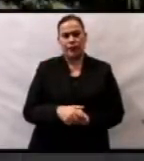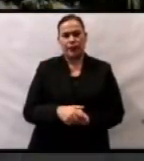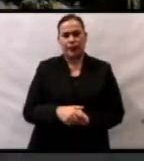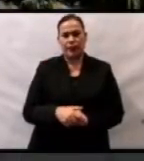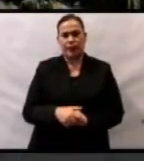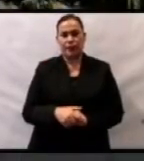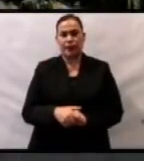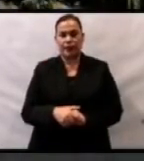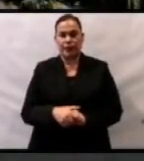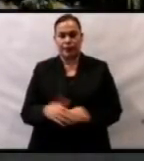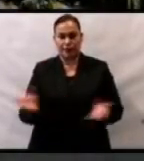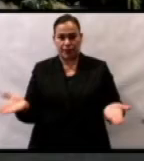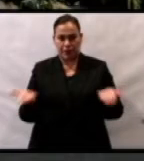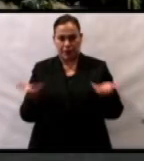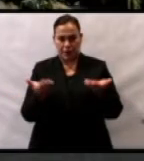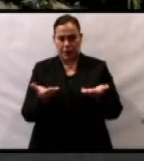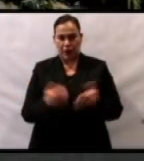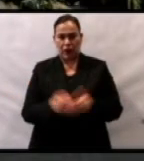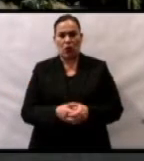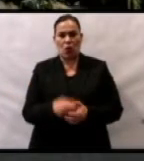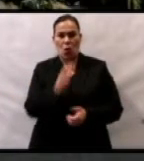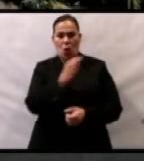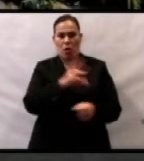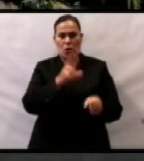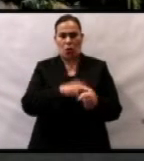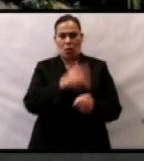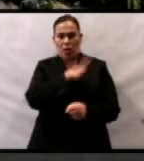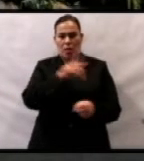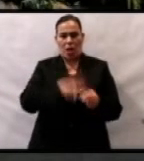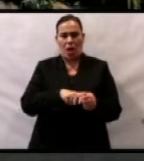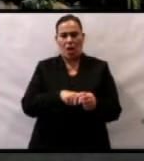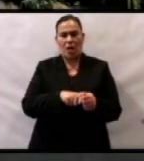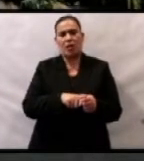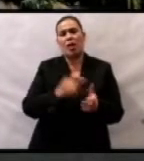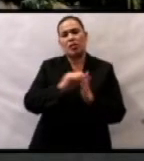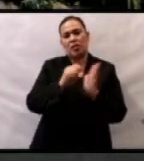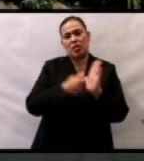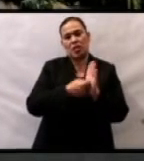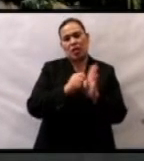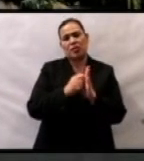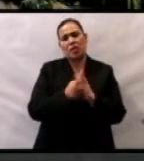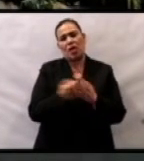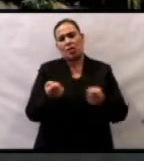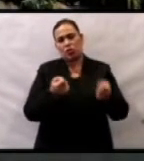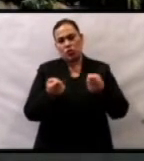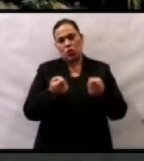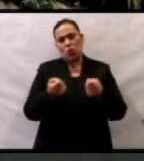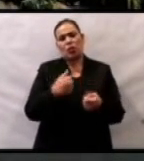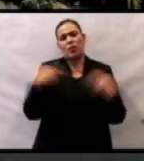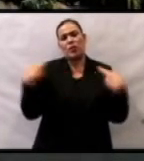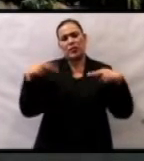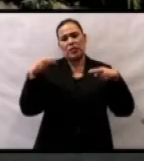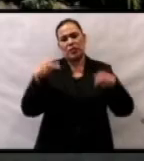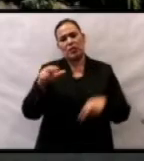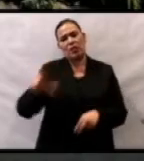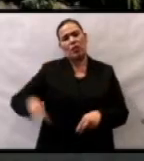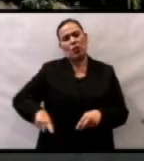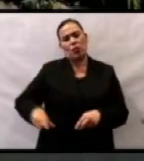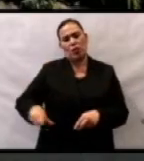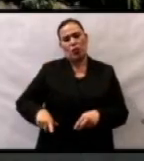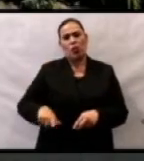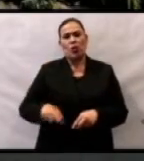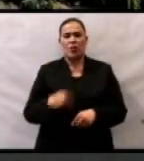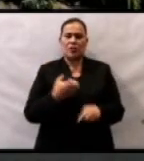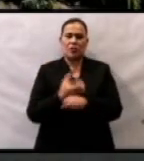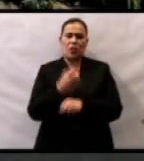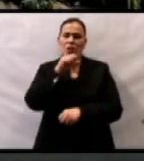Marta Patricia Martínez Barba, Coordinadora General de Estrategias de Gestión del Territorio y representante del Ciudadano Gobernador Constitucional del Estado de